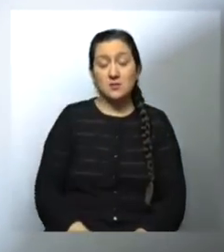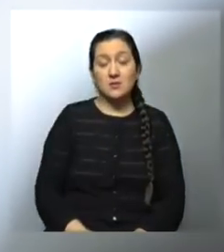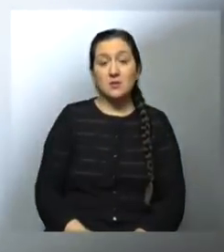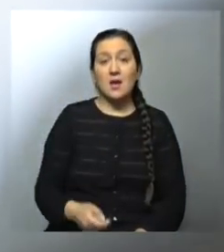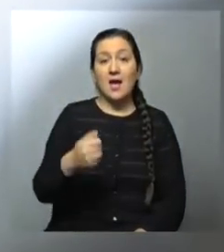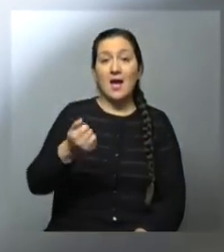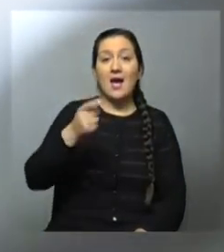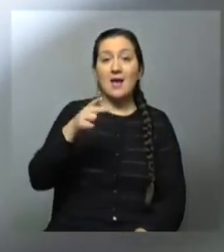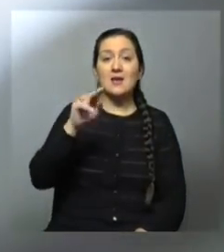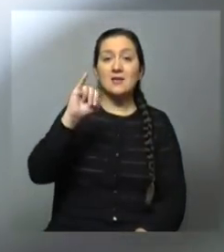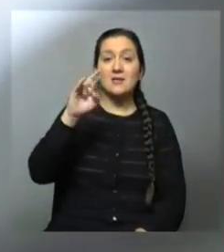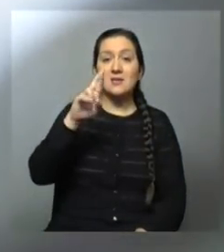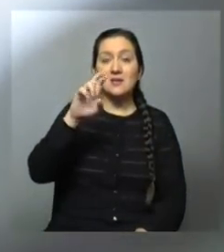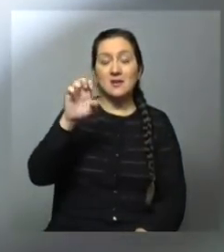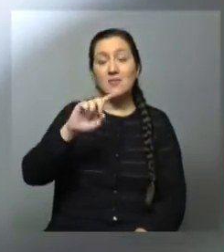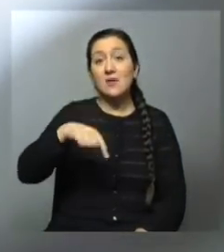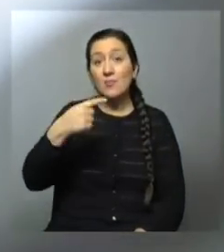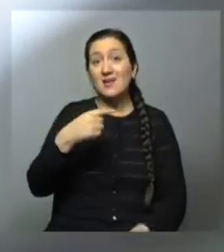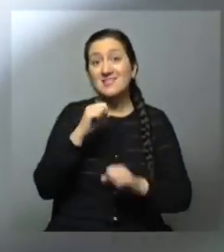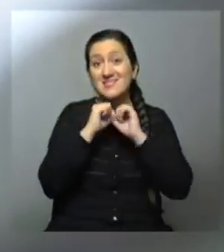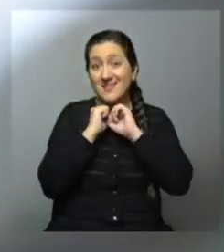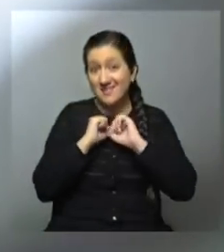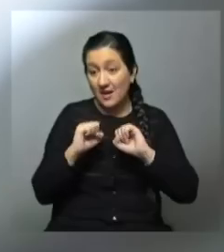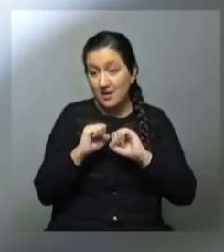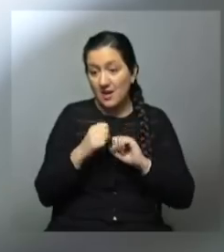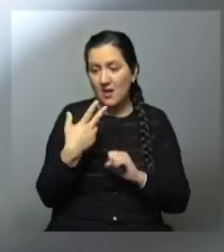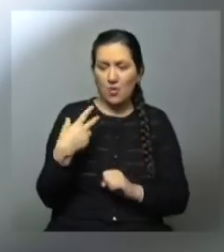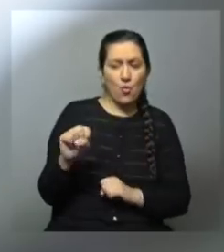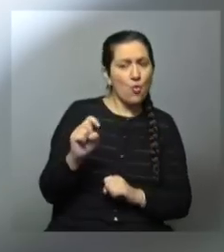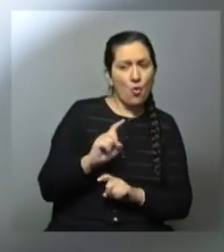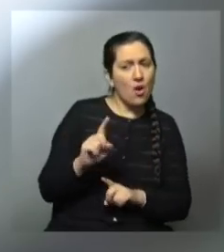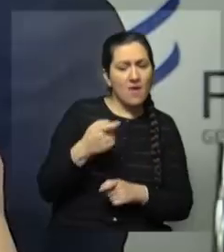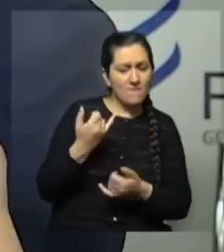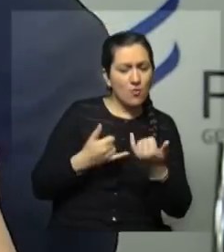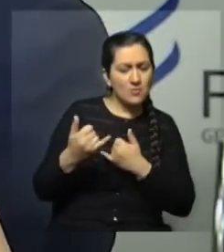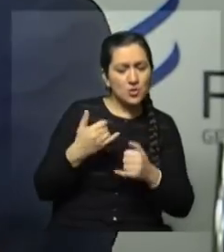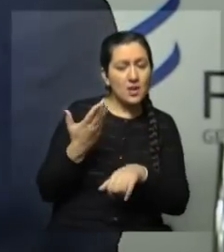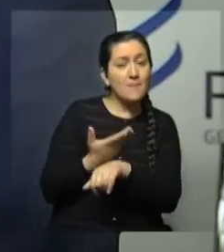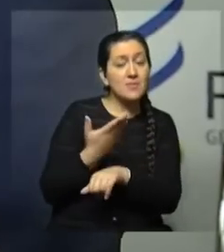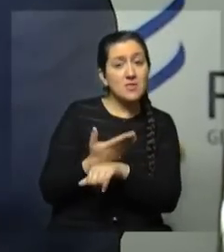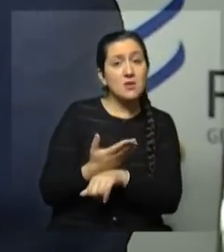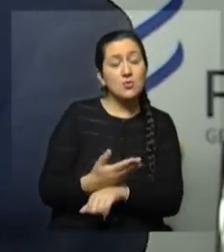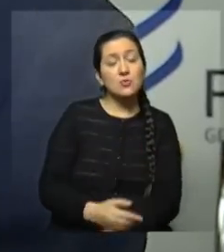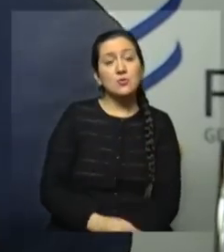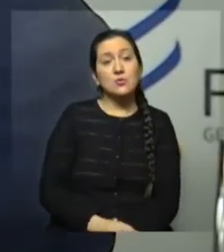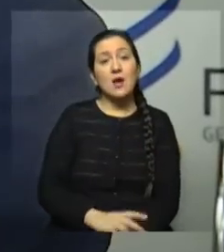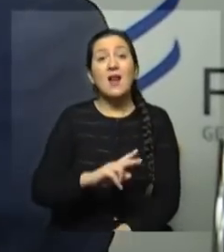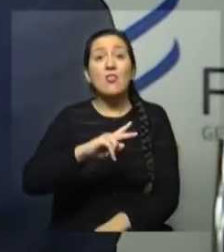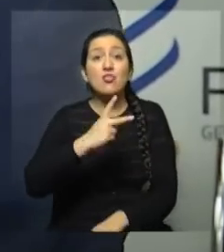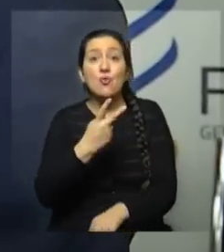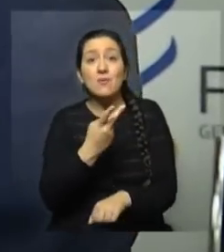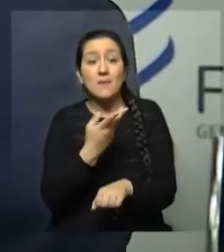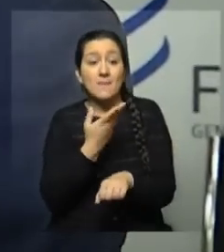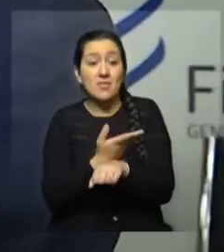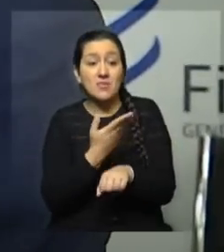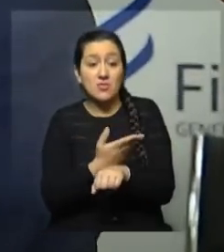Aguirre fue después de que la secretaria de estado le negase la información pedida tras la doble interpelación de agosto a canciller bustillo y